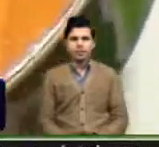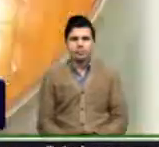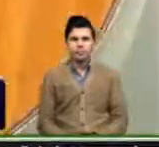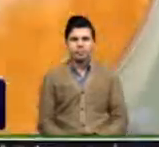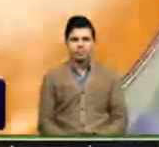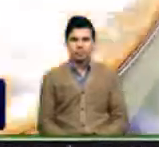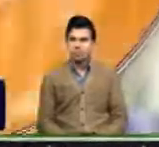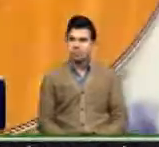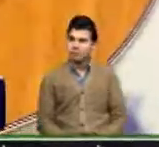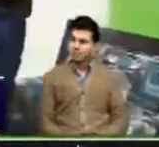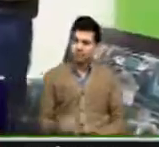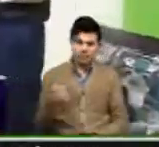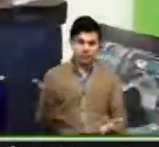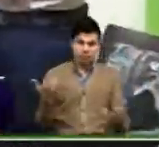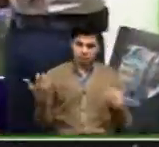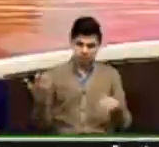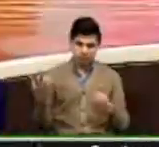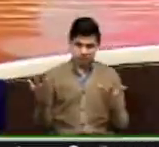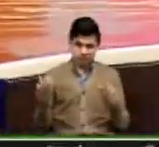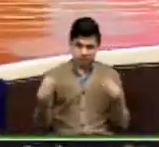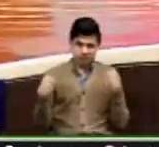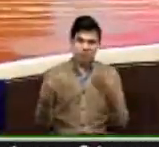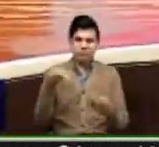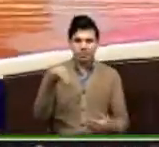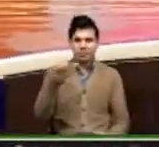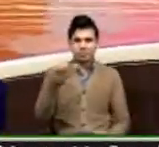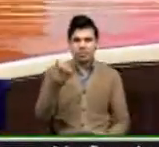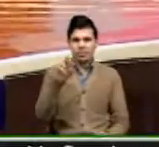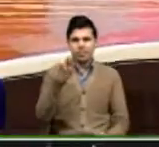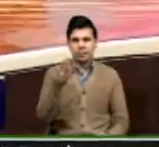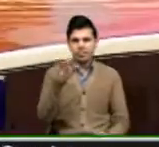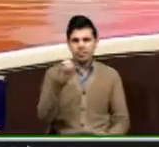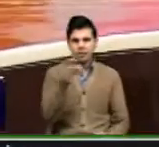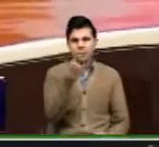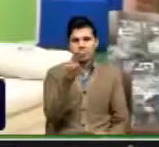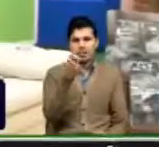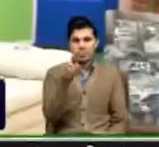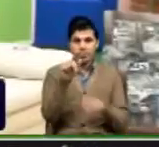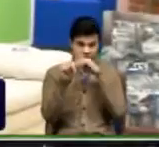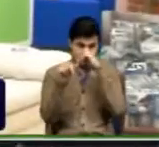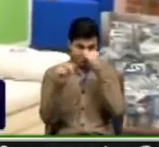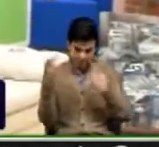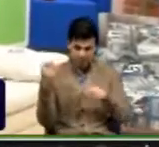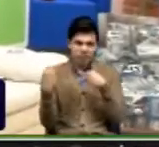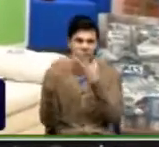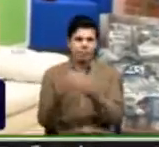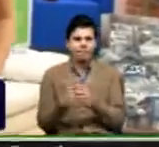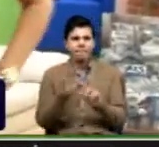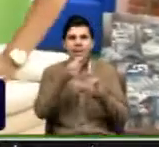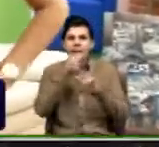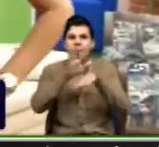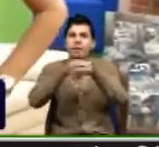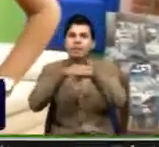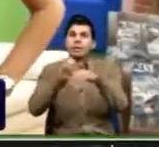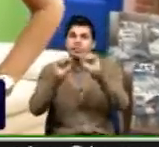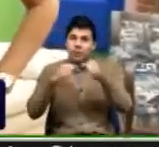¿Quieres ganarte una guitarra electroacústica autografiada? Mauricio Rivera y el Café de la Mañana te la regala. Amigos de Oriente Noticias, aprovechen,